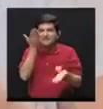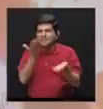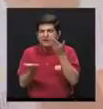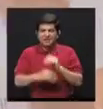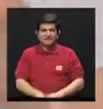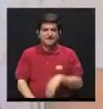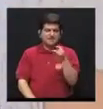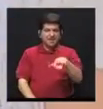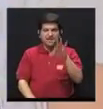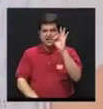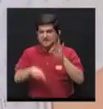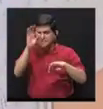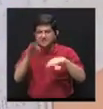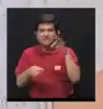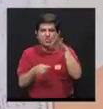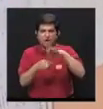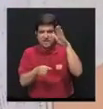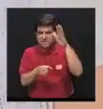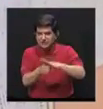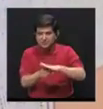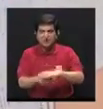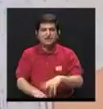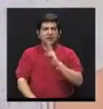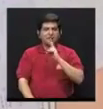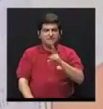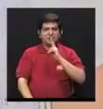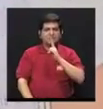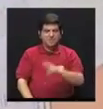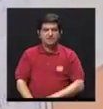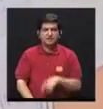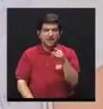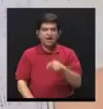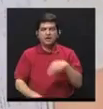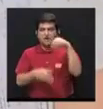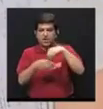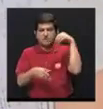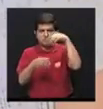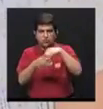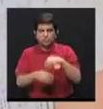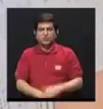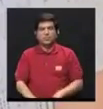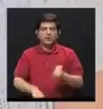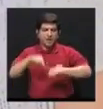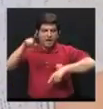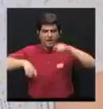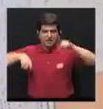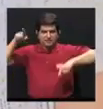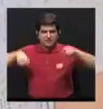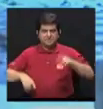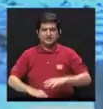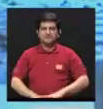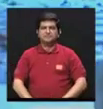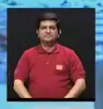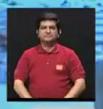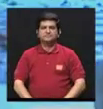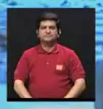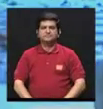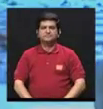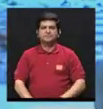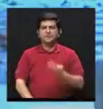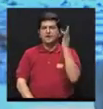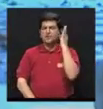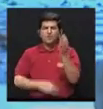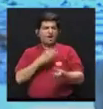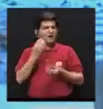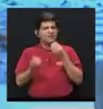seleccionado semillas, que son las que realmente han aportado este elemento de diversidad. ¿Qué hacen las mujeres en